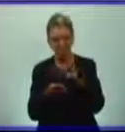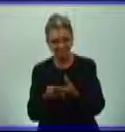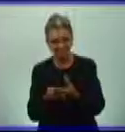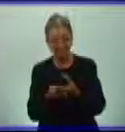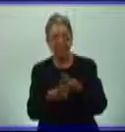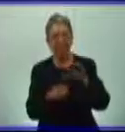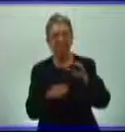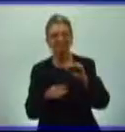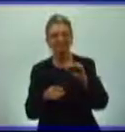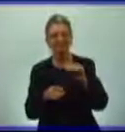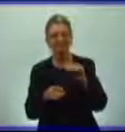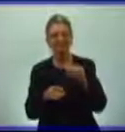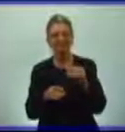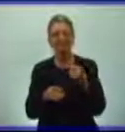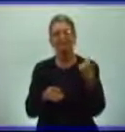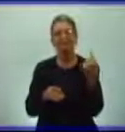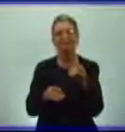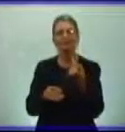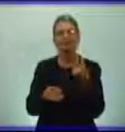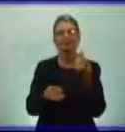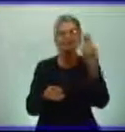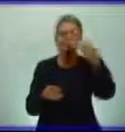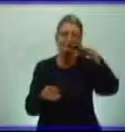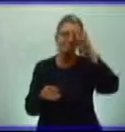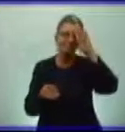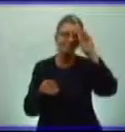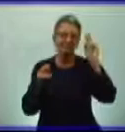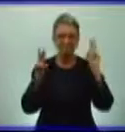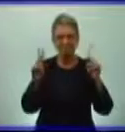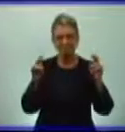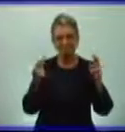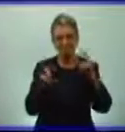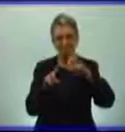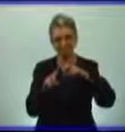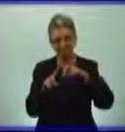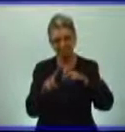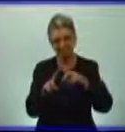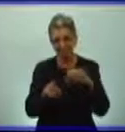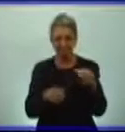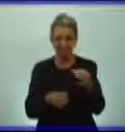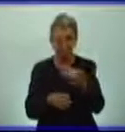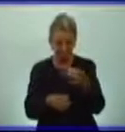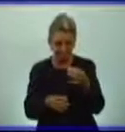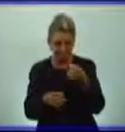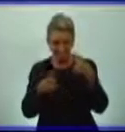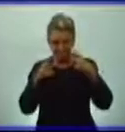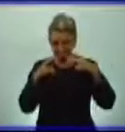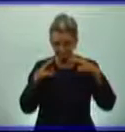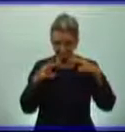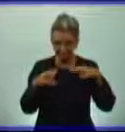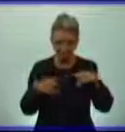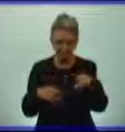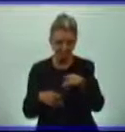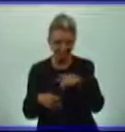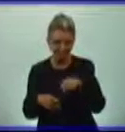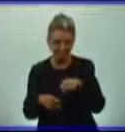conversando acerca de nuestra patria, los municipios donde viven.